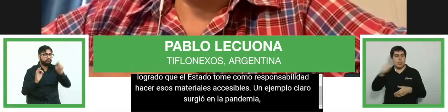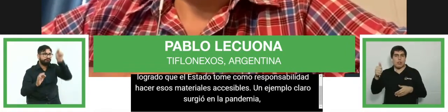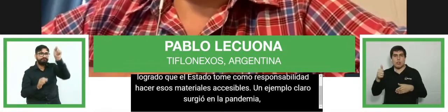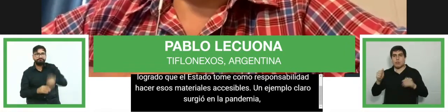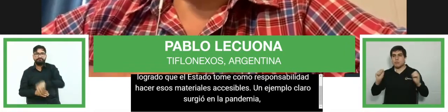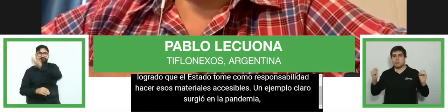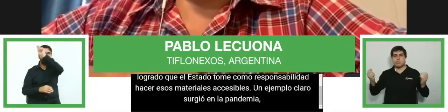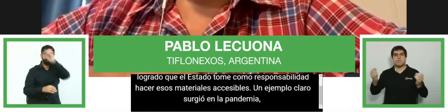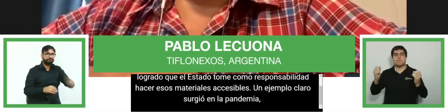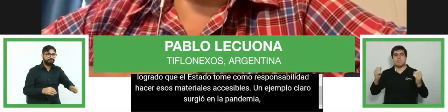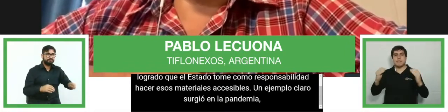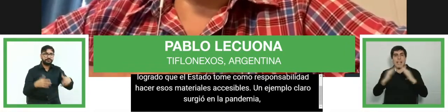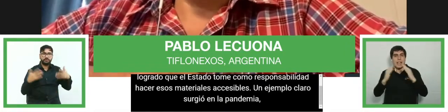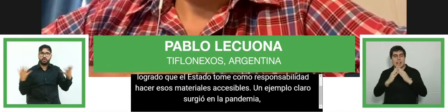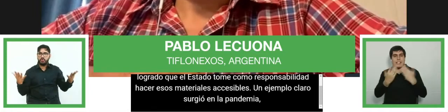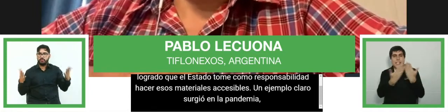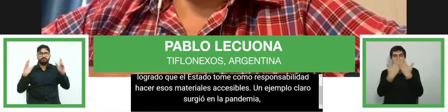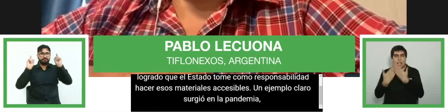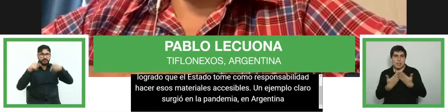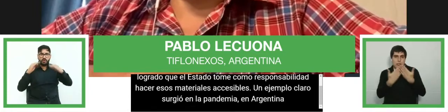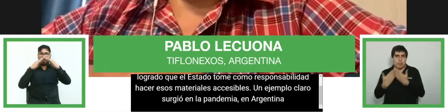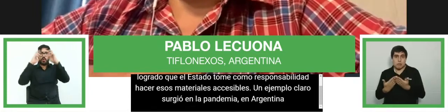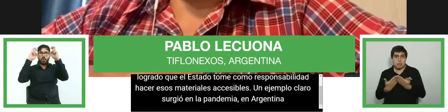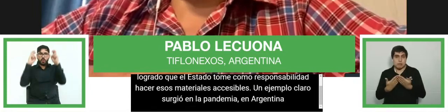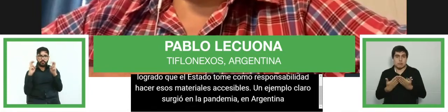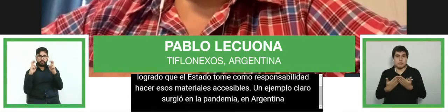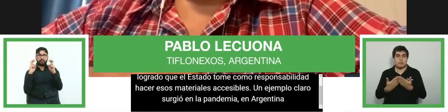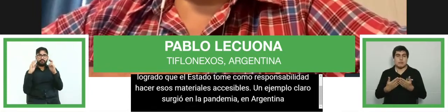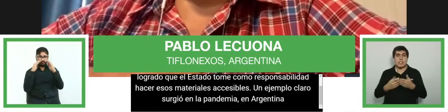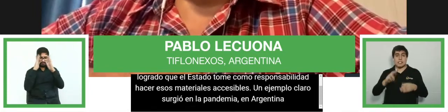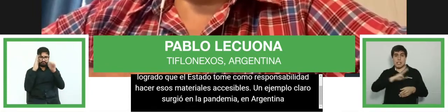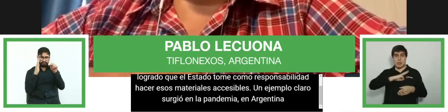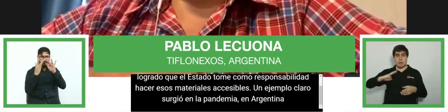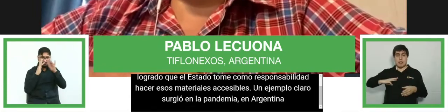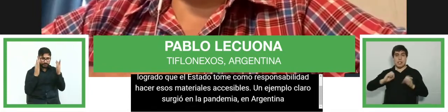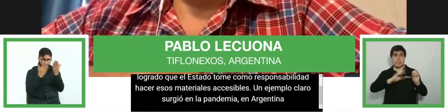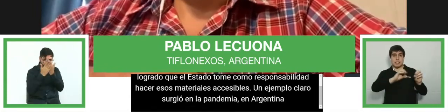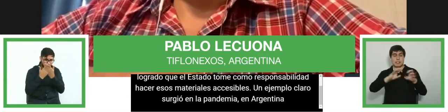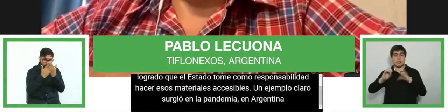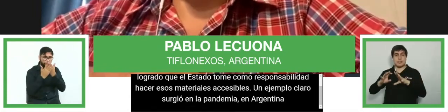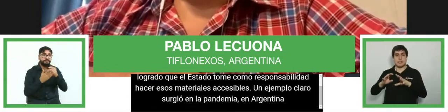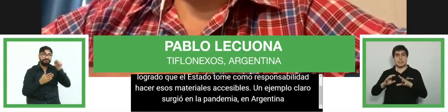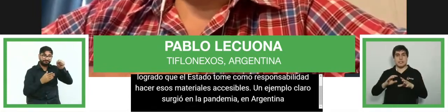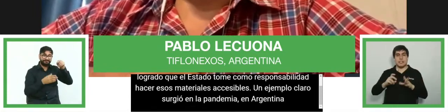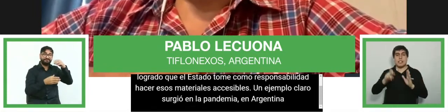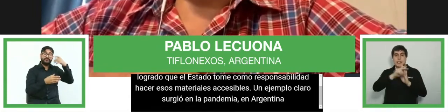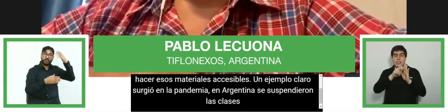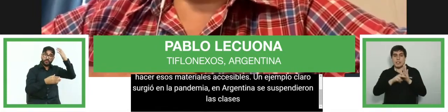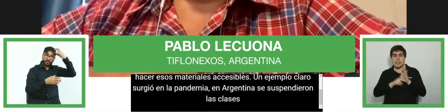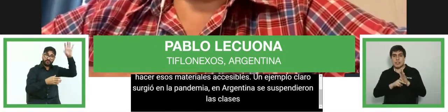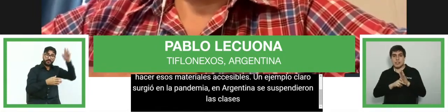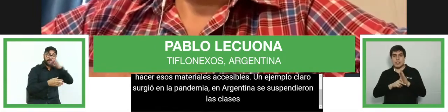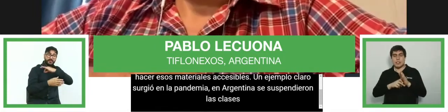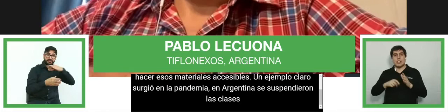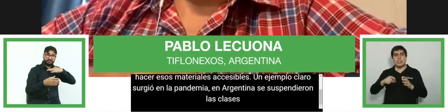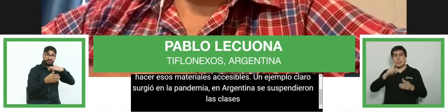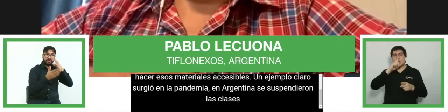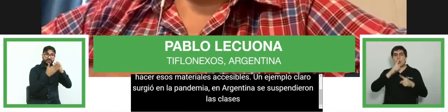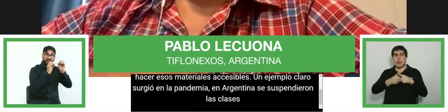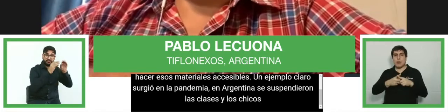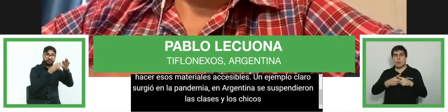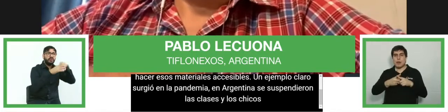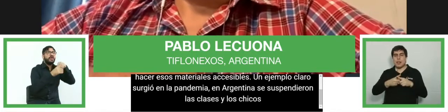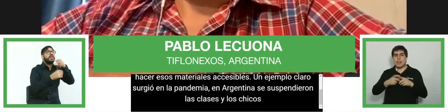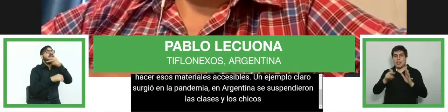pasar a estudiar desde las casas. El Ministerio de Educación generó un programa llamado Seguimos Educando, en